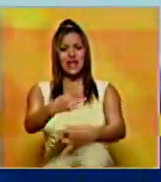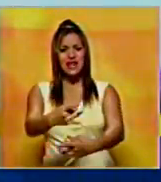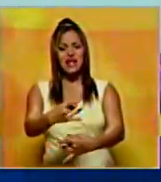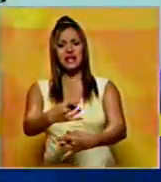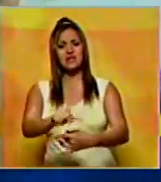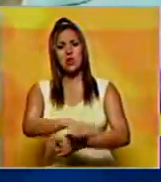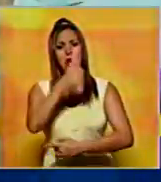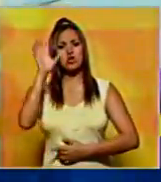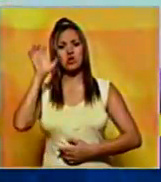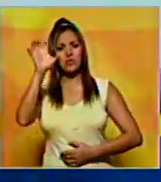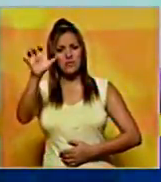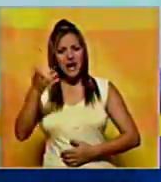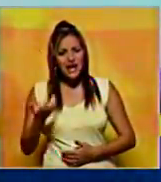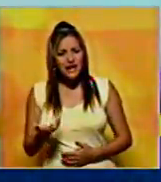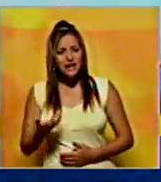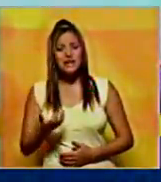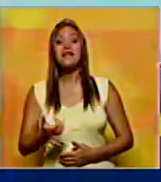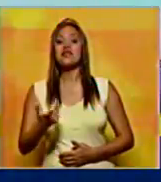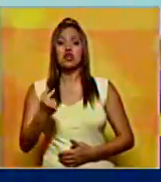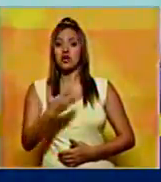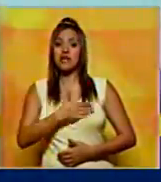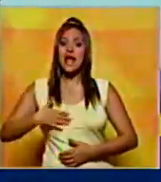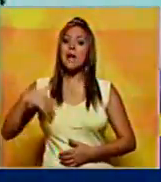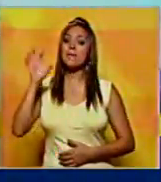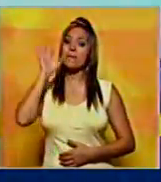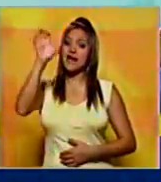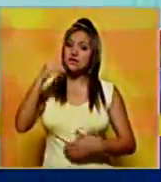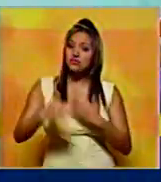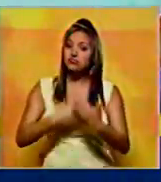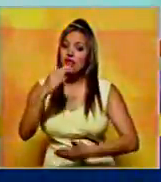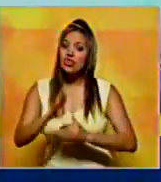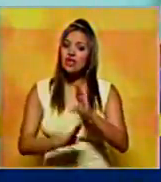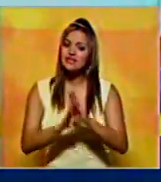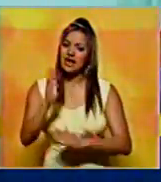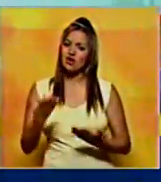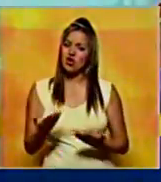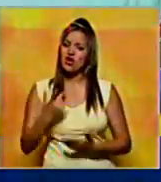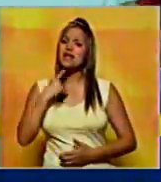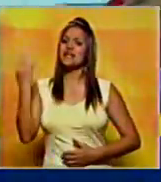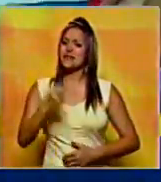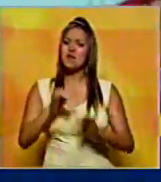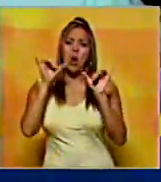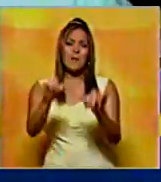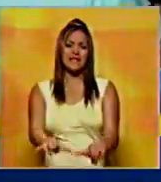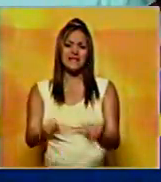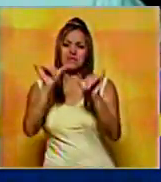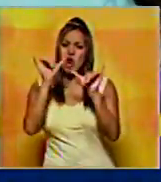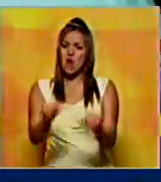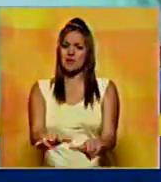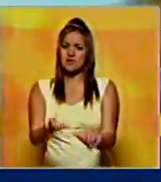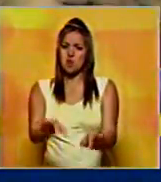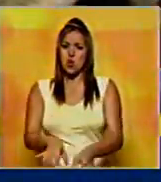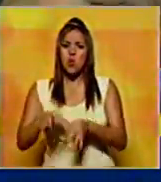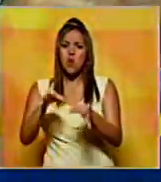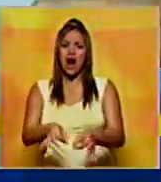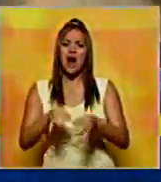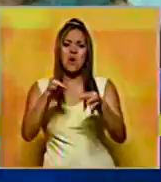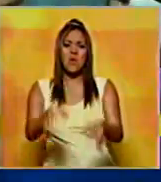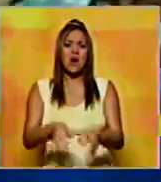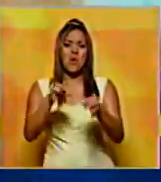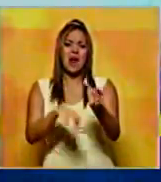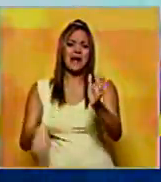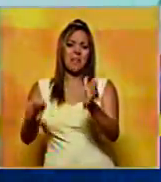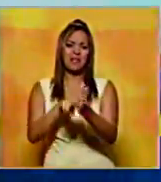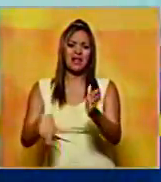el extranjero que están impidiendo que nuestro país salga adelante. Siempre con el mismo cuento, ya ese disco está rayado.